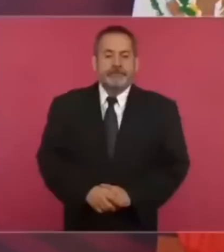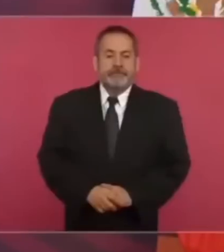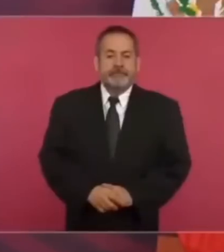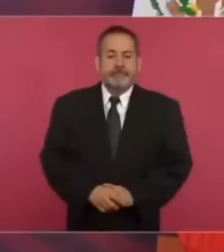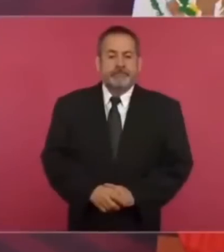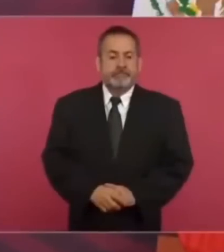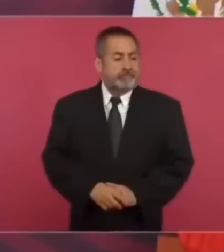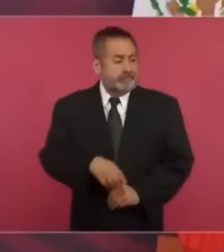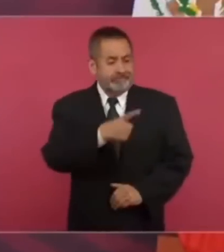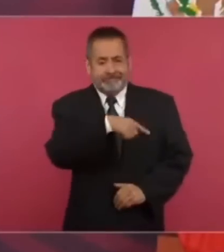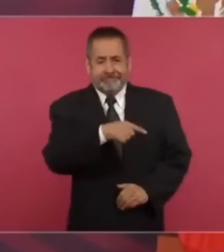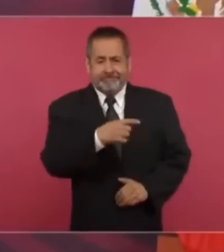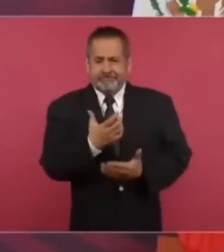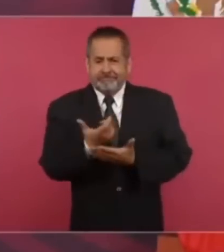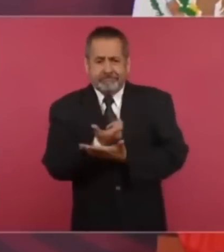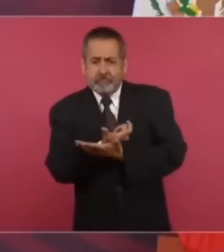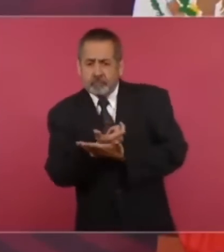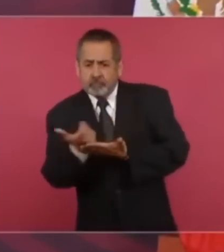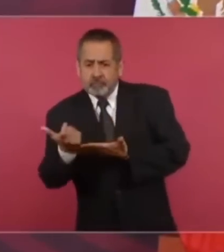casi íntegro